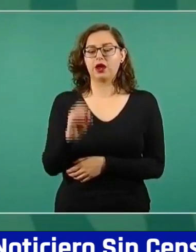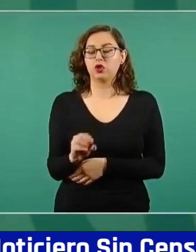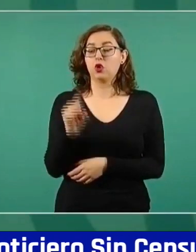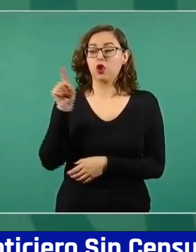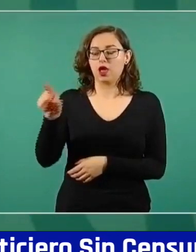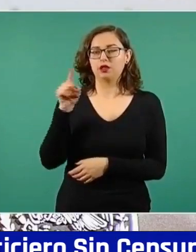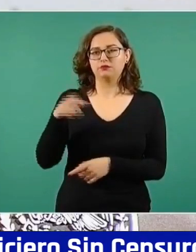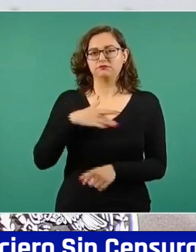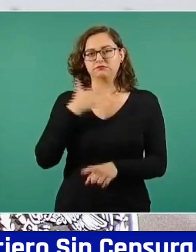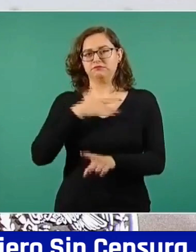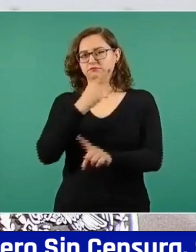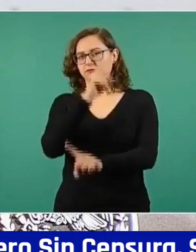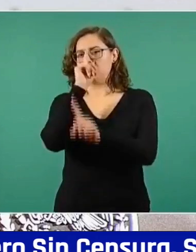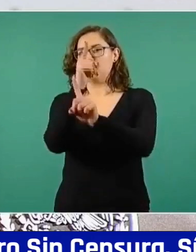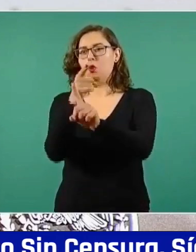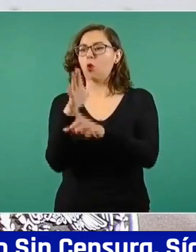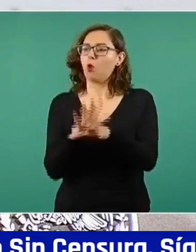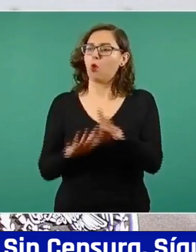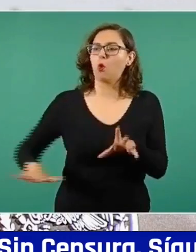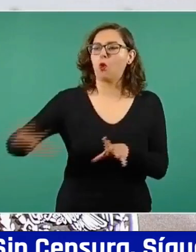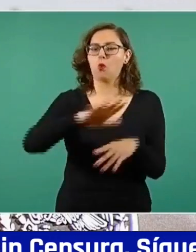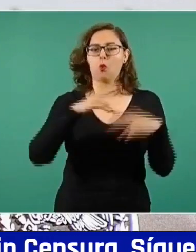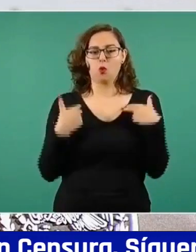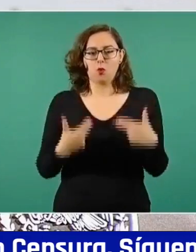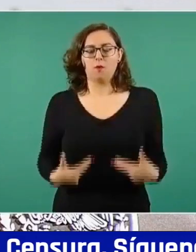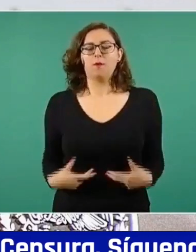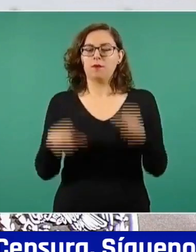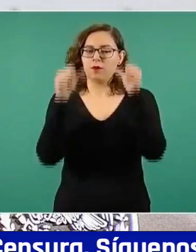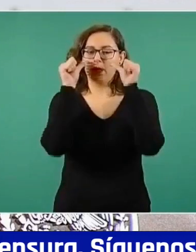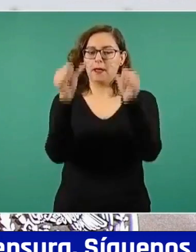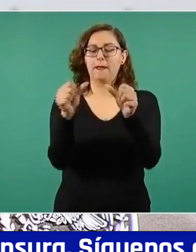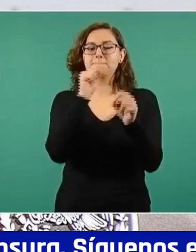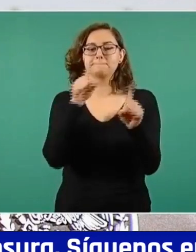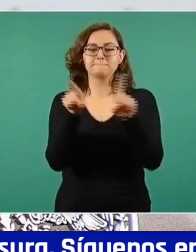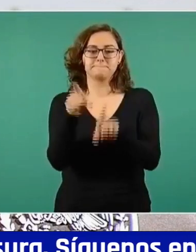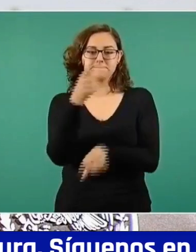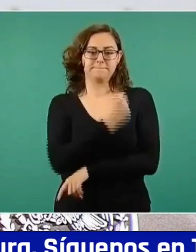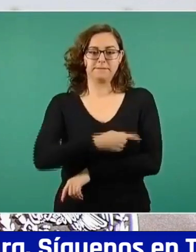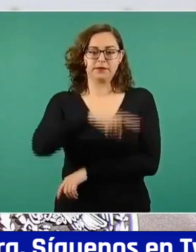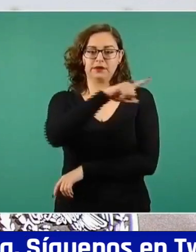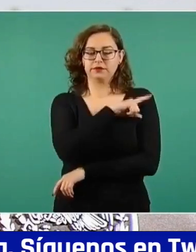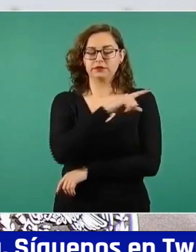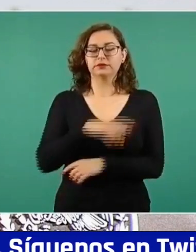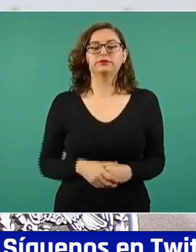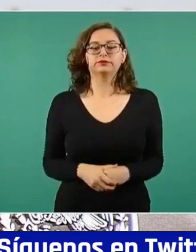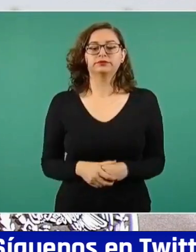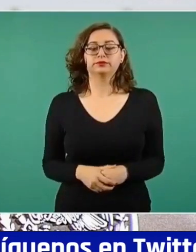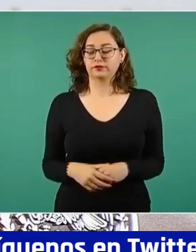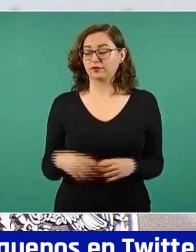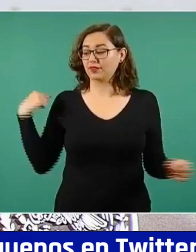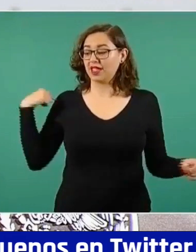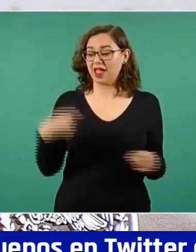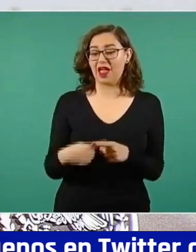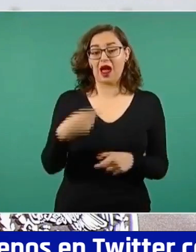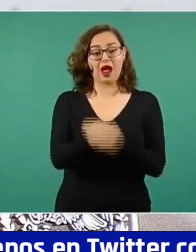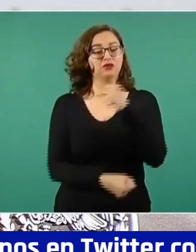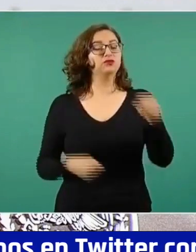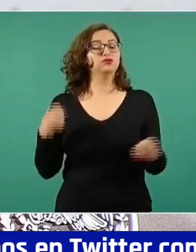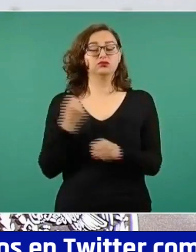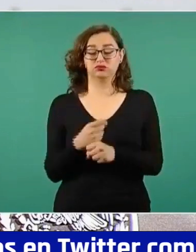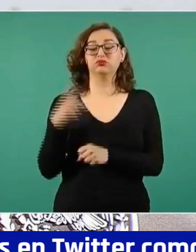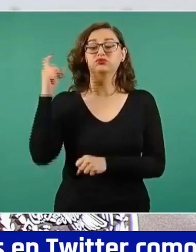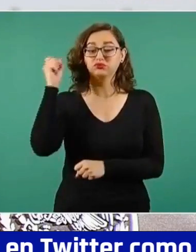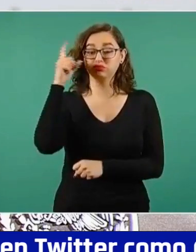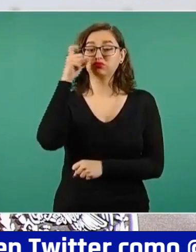visión humanitaria y comprometida con las causas sociales, así como con la salud de los mexicanos. Este año ha sido muy difícil para Cruz Roja